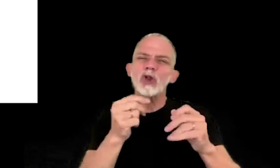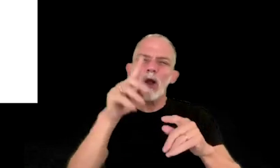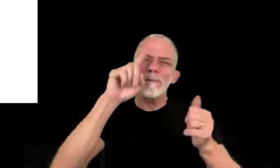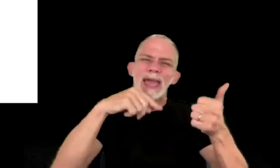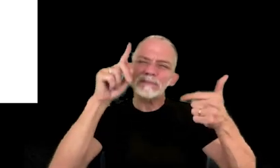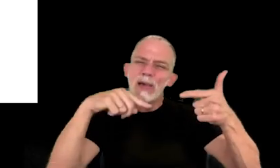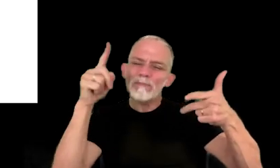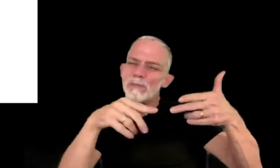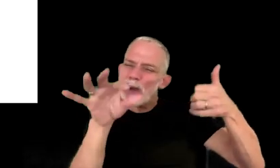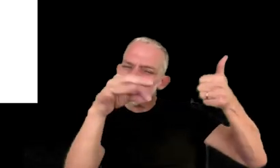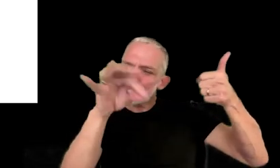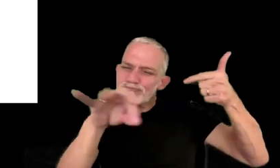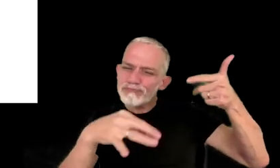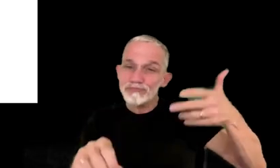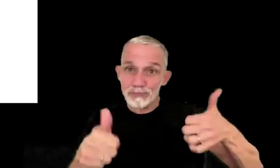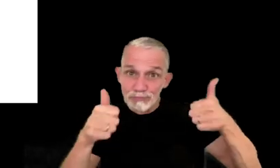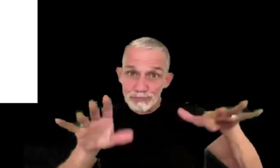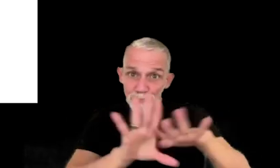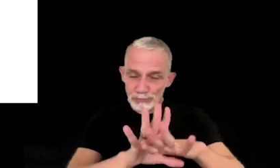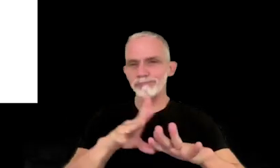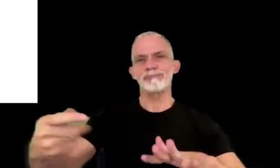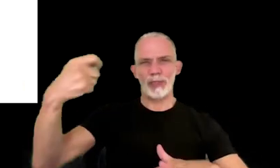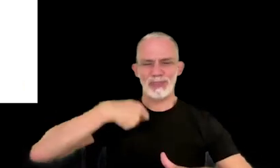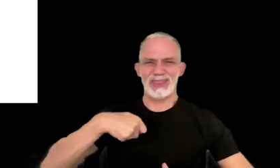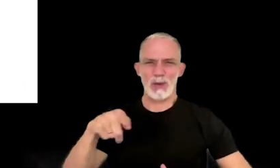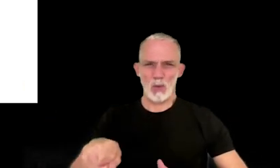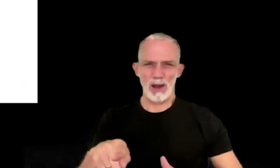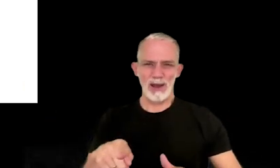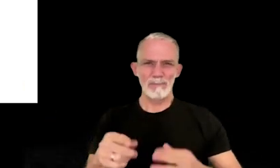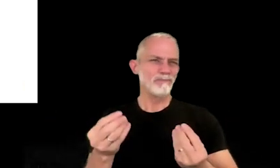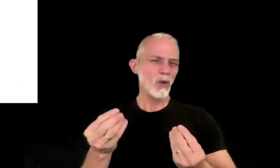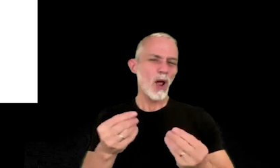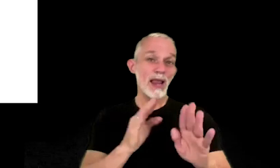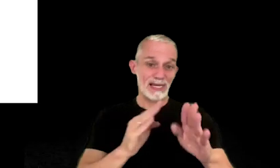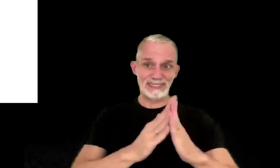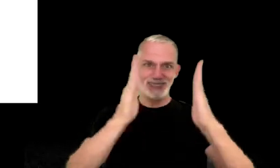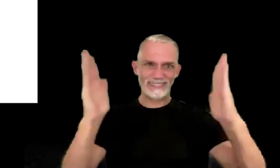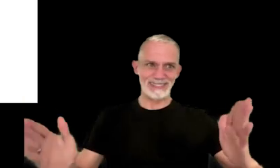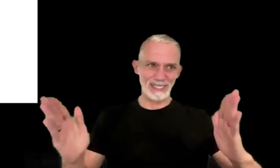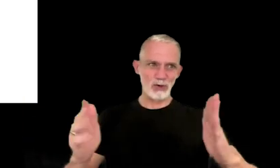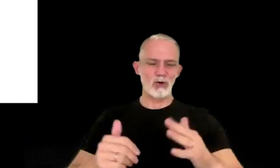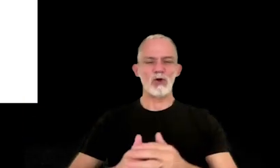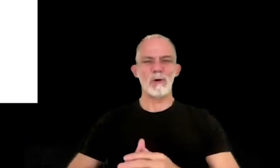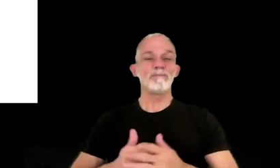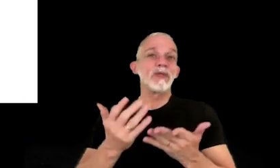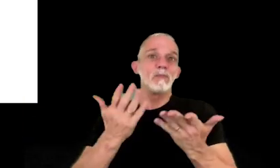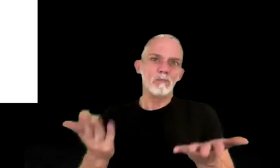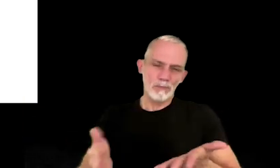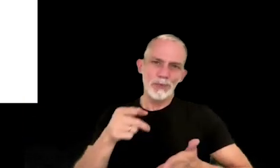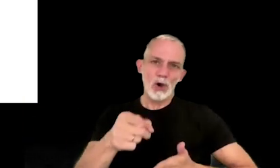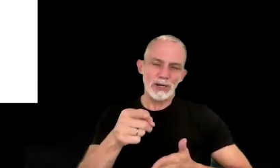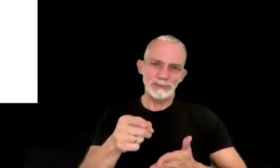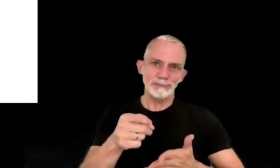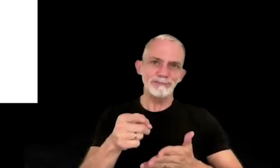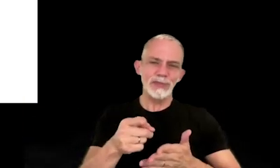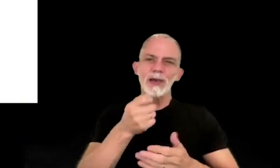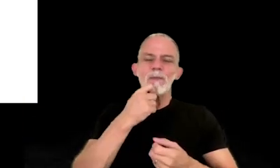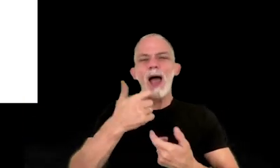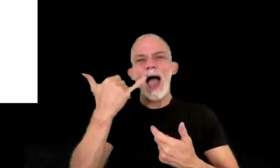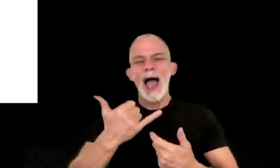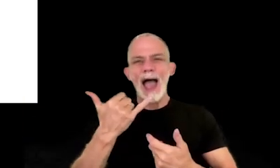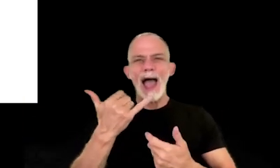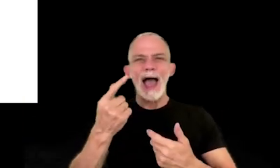de su aplicación a lo que es el ciclo operativo. Por eso es que ante la existencia de